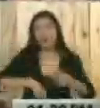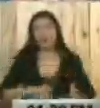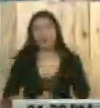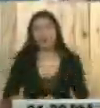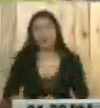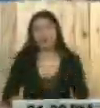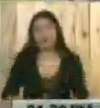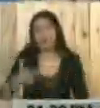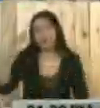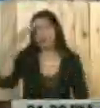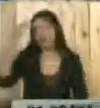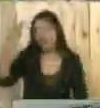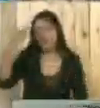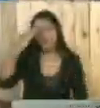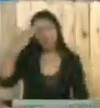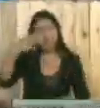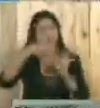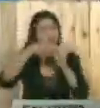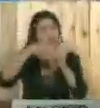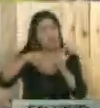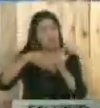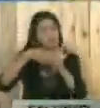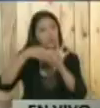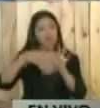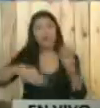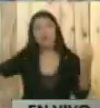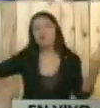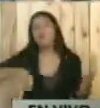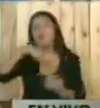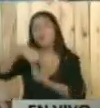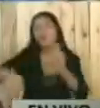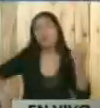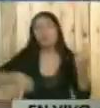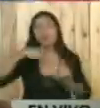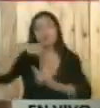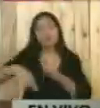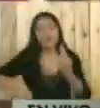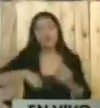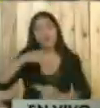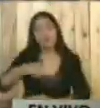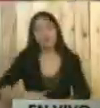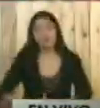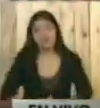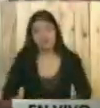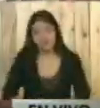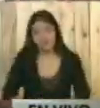¡Saludo solidario y revolucionario!